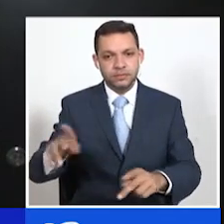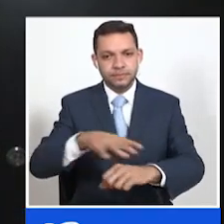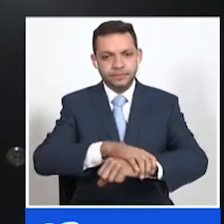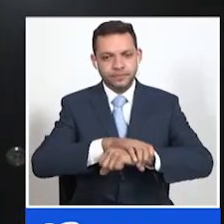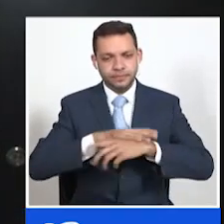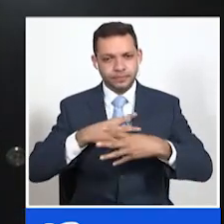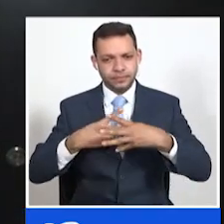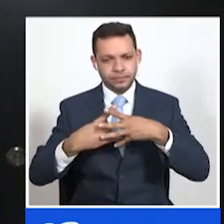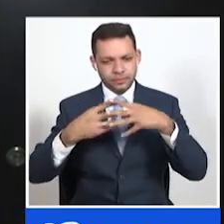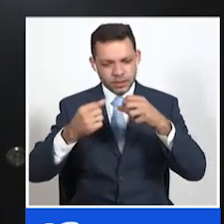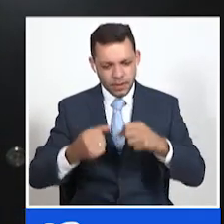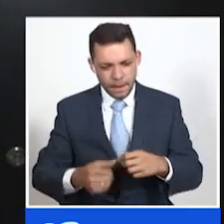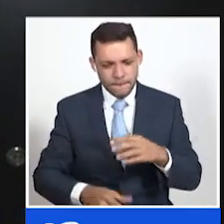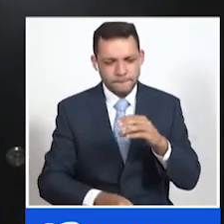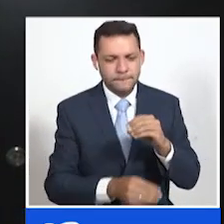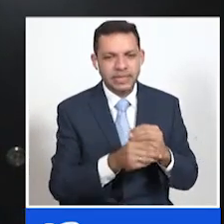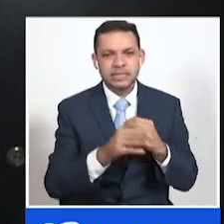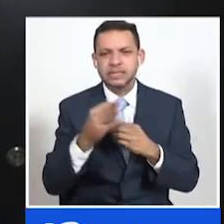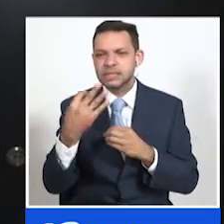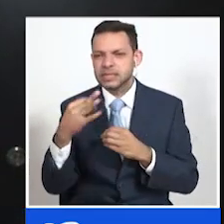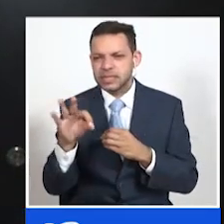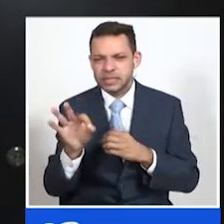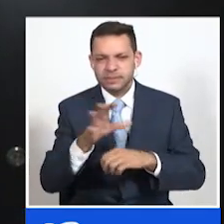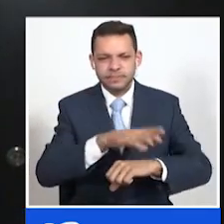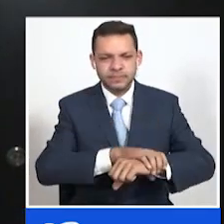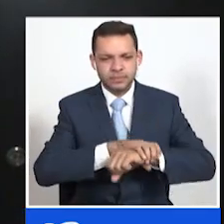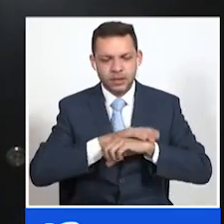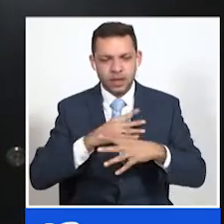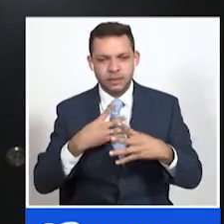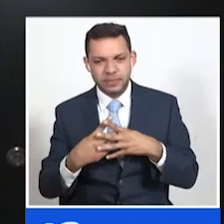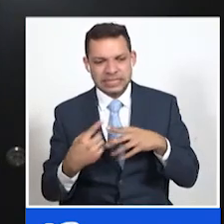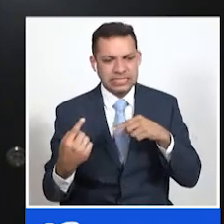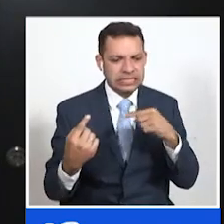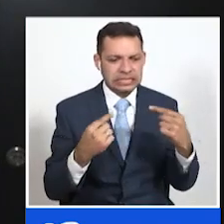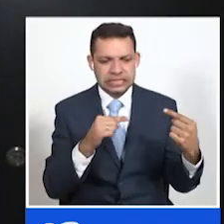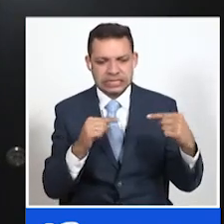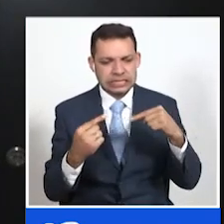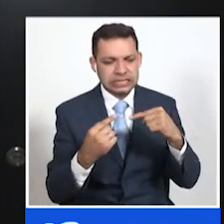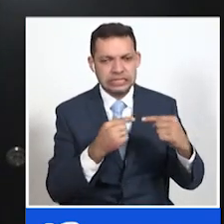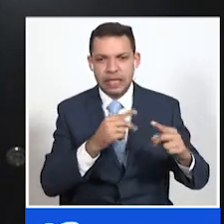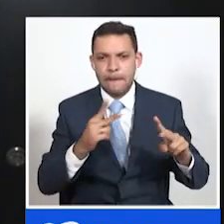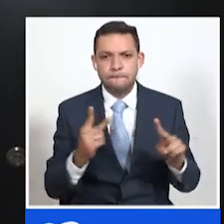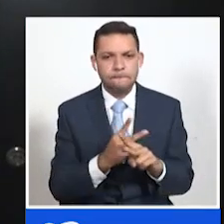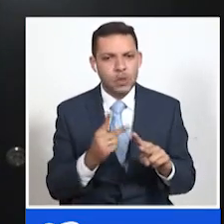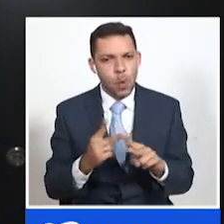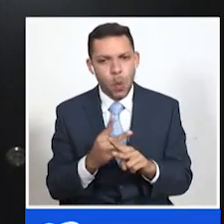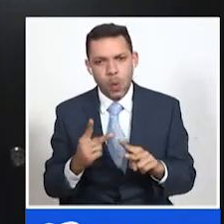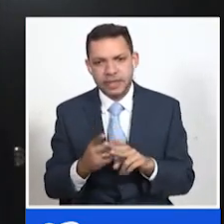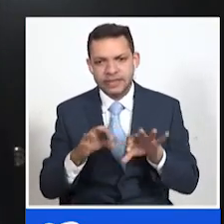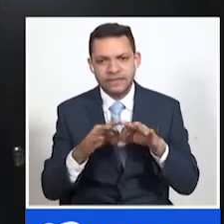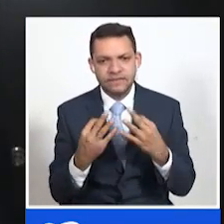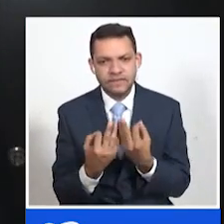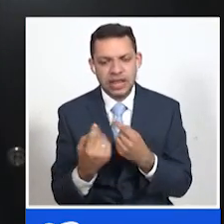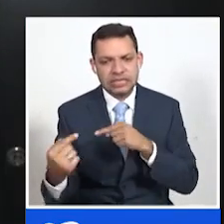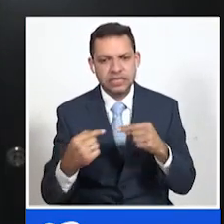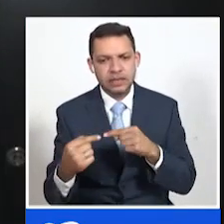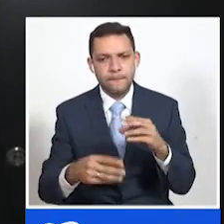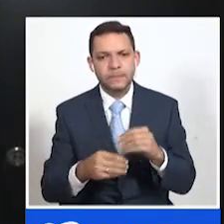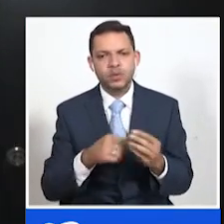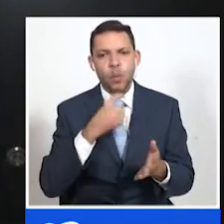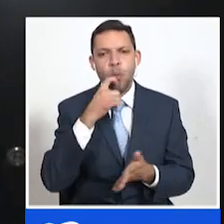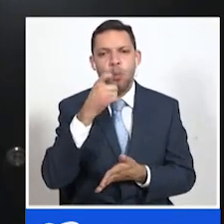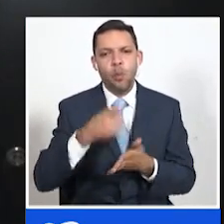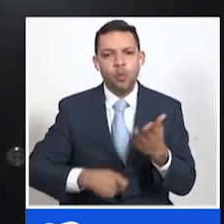lado, les hablamos entonces de 13 capturas, 81 riñas, 16 casos de violencia intrafamiliar y 40 comparendos de tránsito